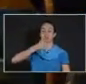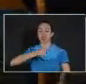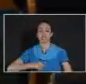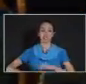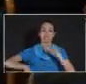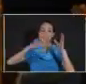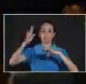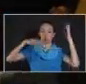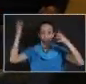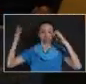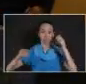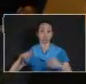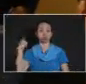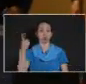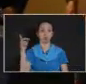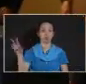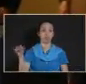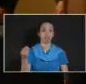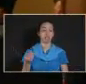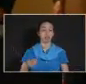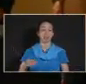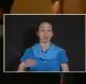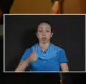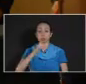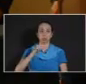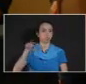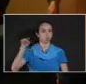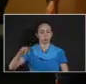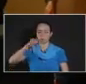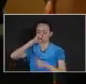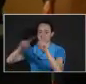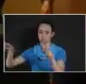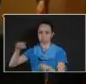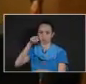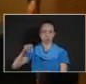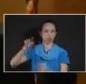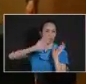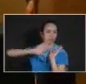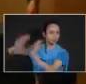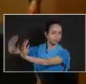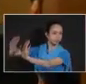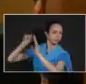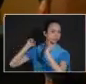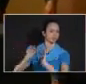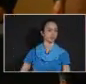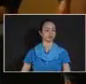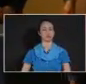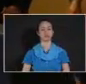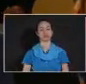por él errare no será sabio. Así que renuncio, rechazo y reviro.